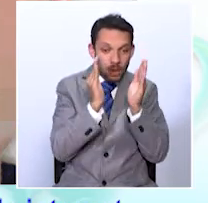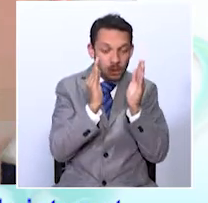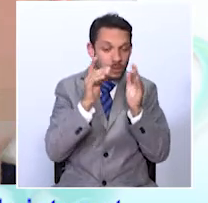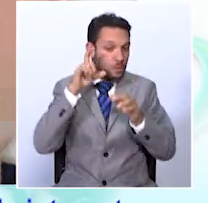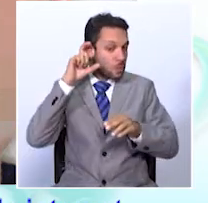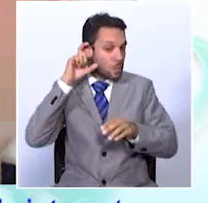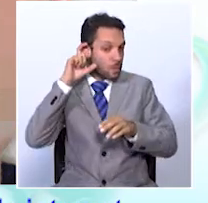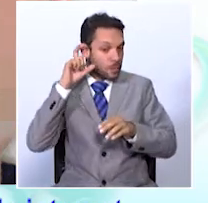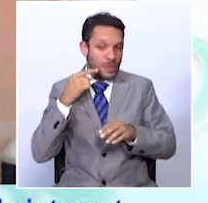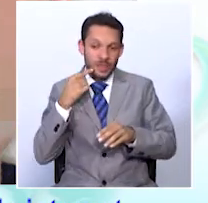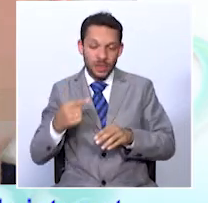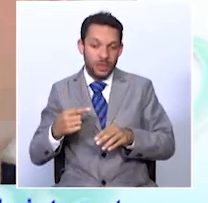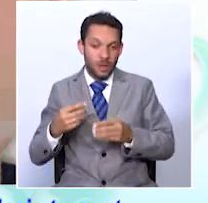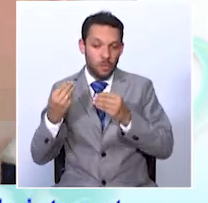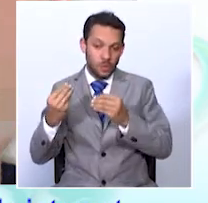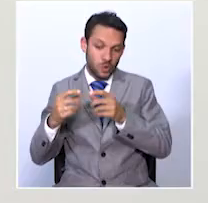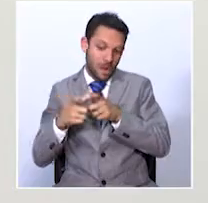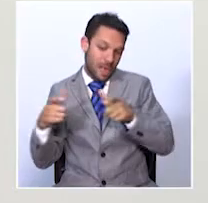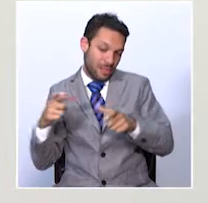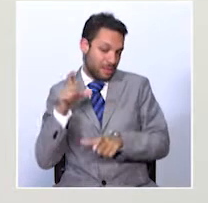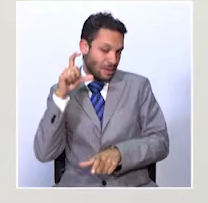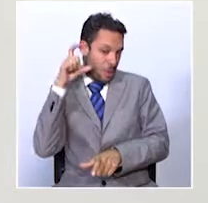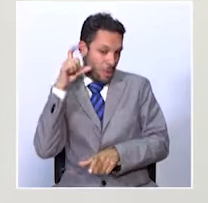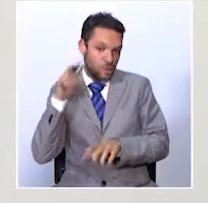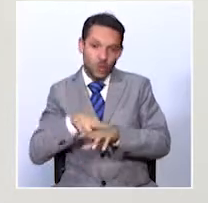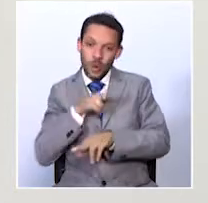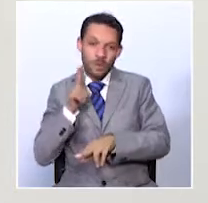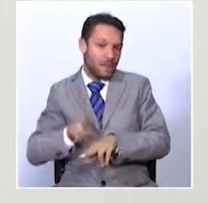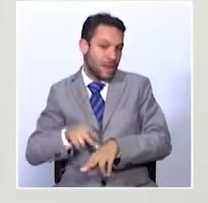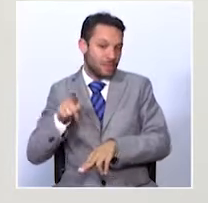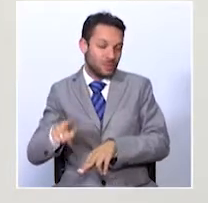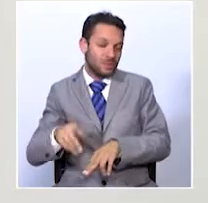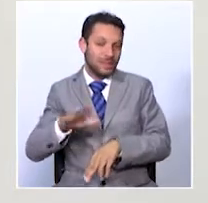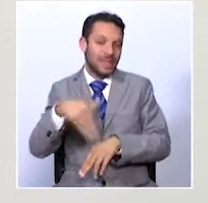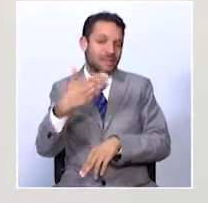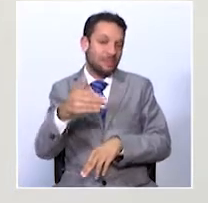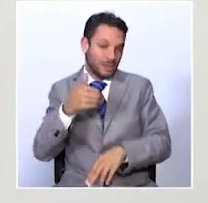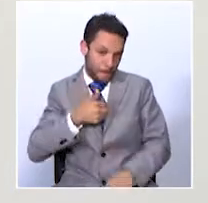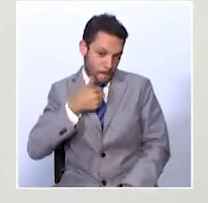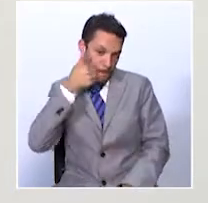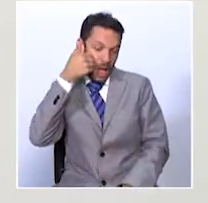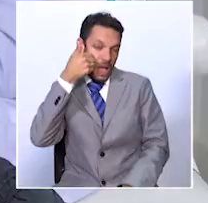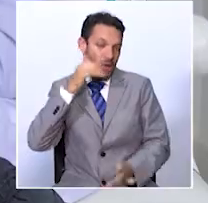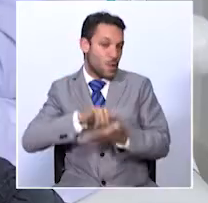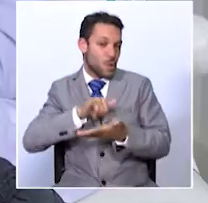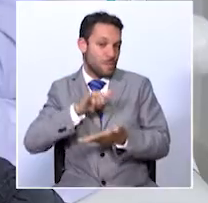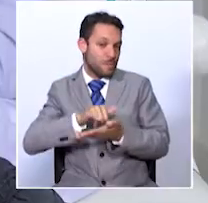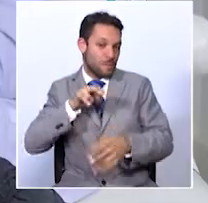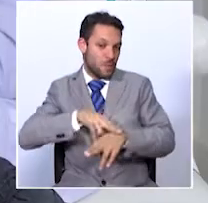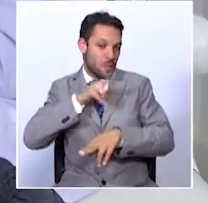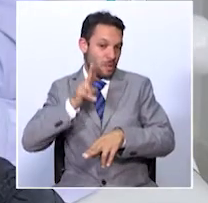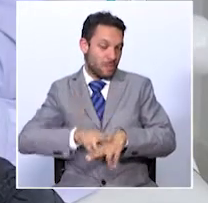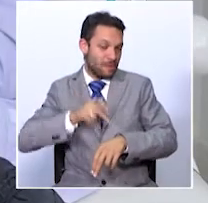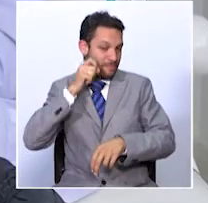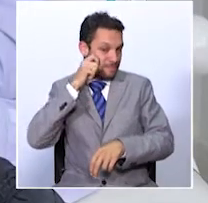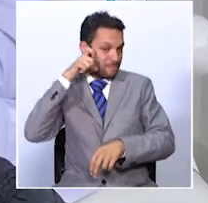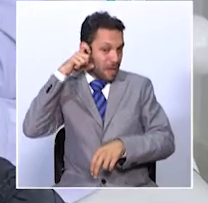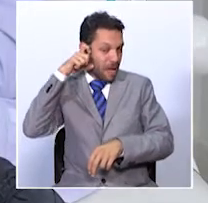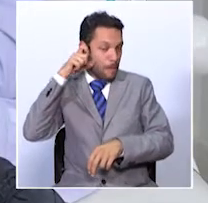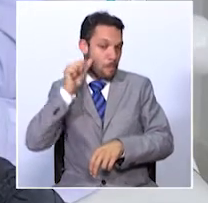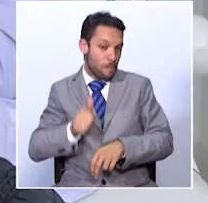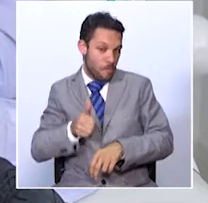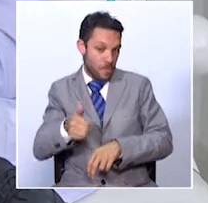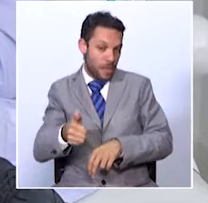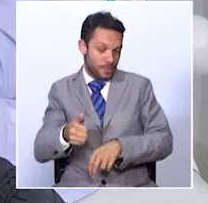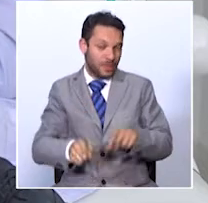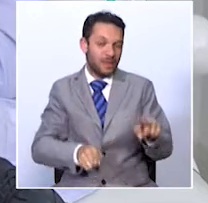lo llaman orejón. Pero es la oreja normal. Pero es la oreja normal, pero a veces esas orejas se crecen un poquito más y